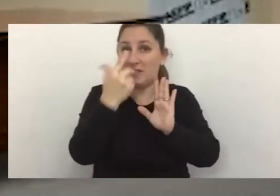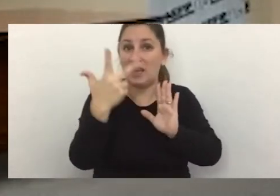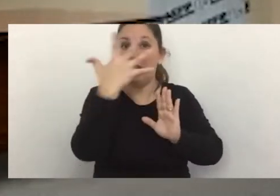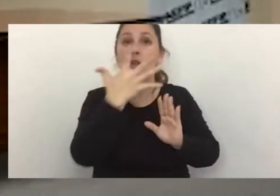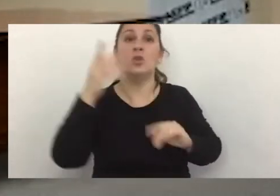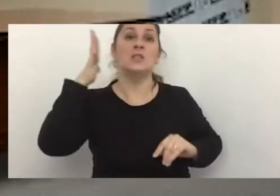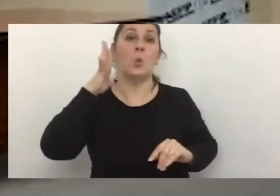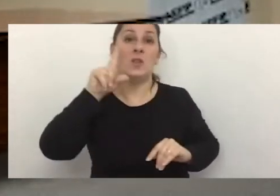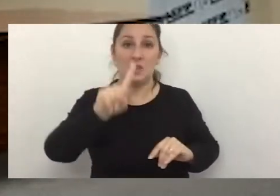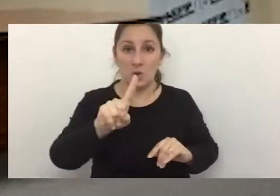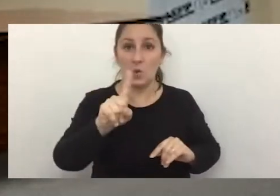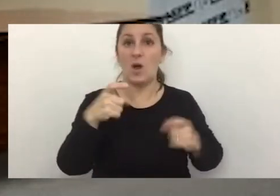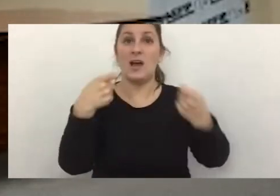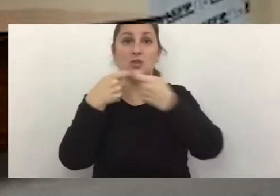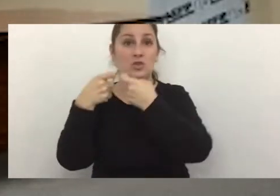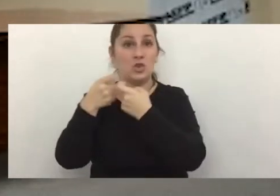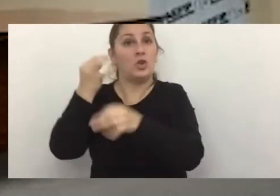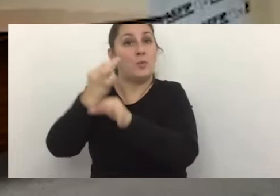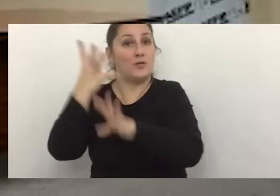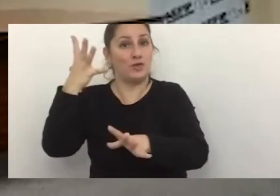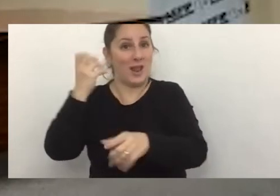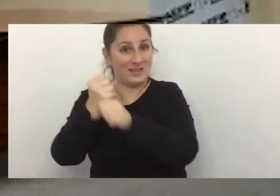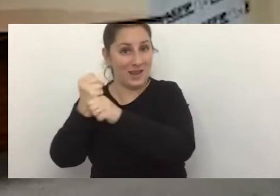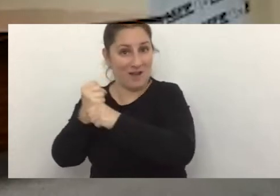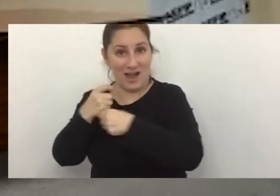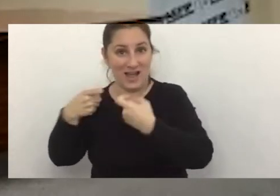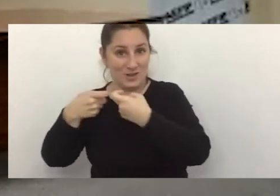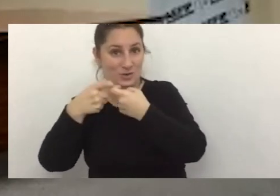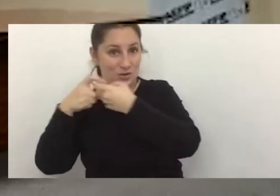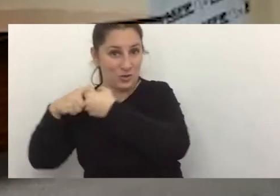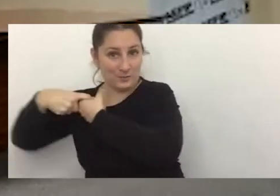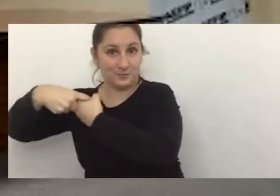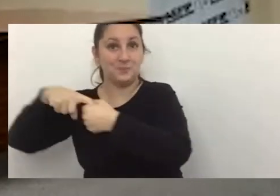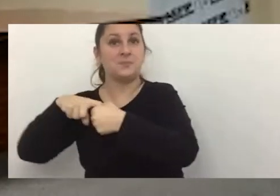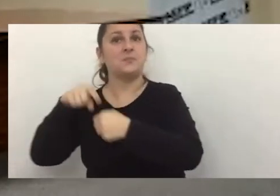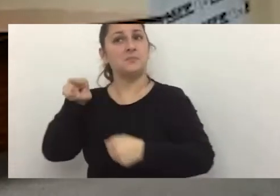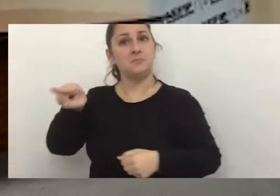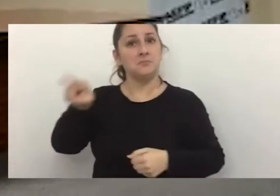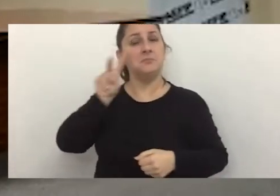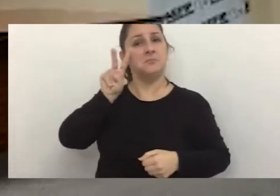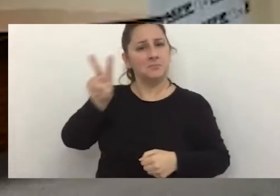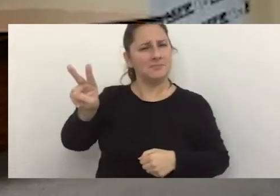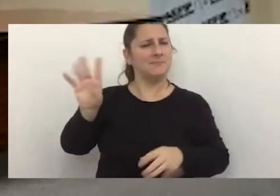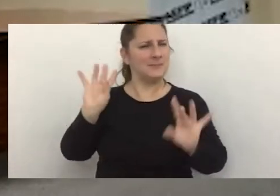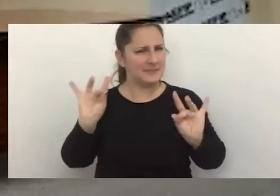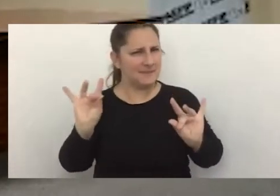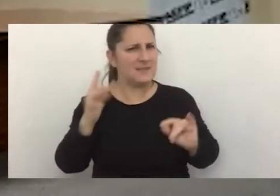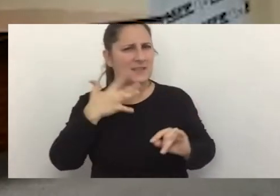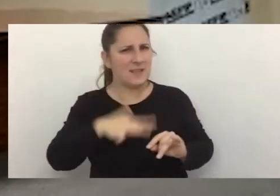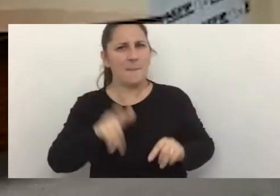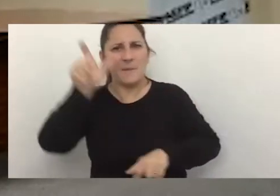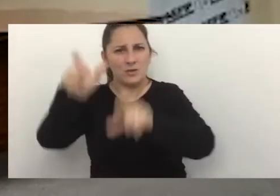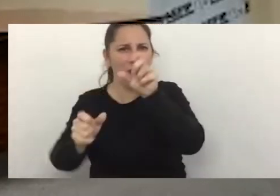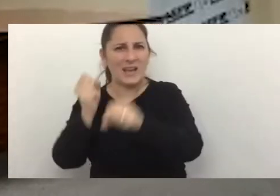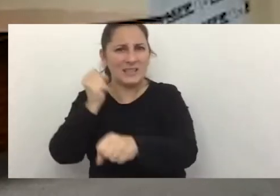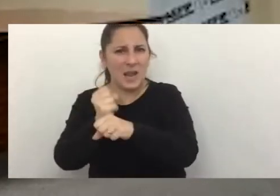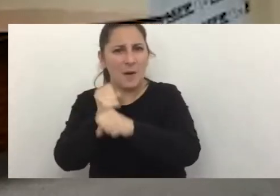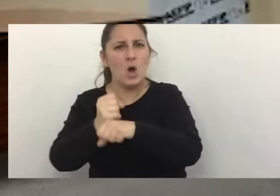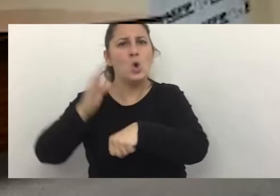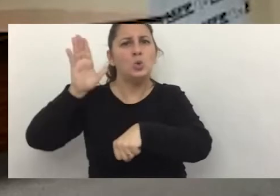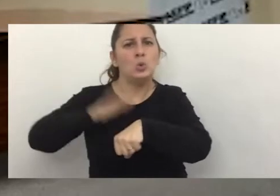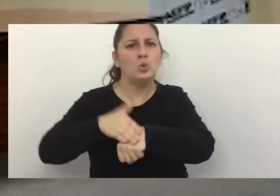ley de asociaciones profesionales de trabajadores, cuesta entender si estos trabajadores tienen tutela o no tienen